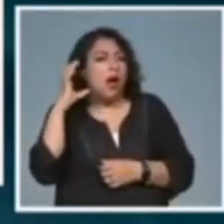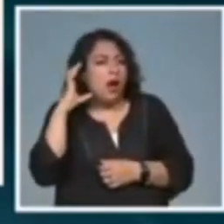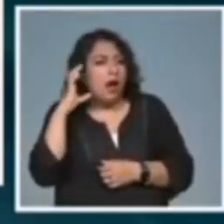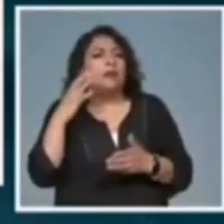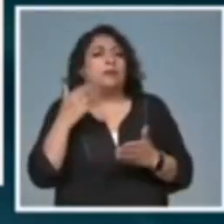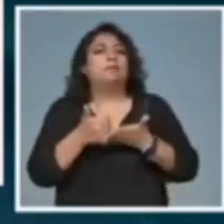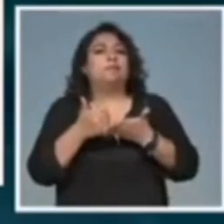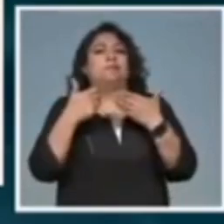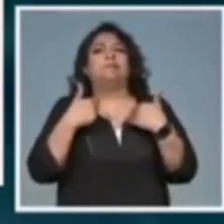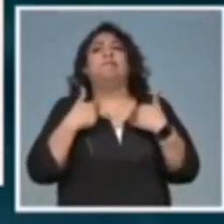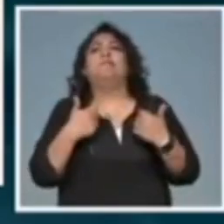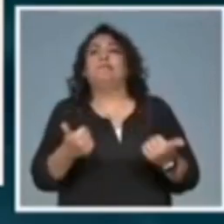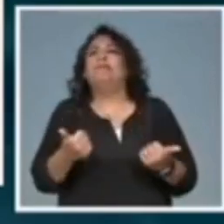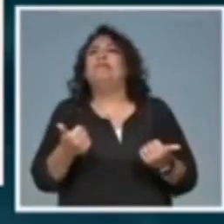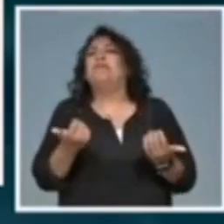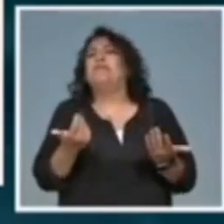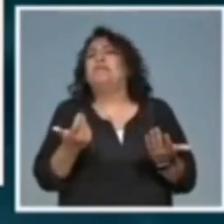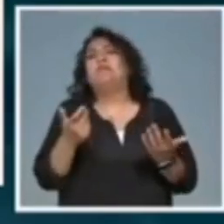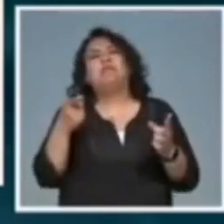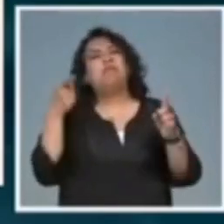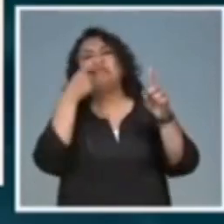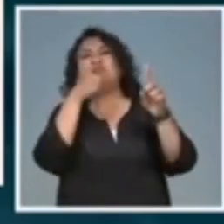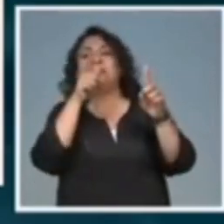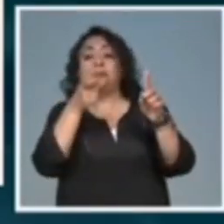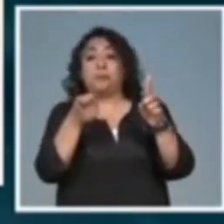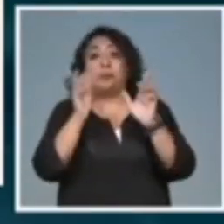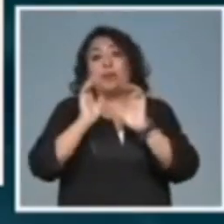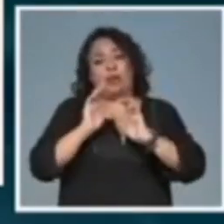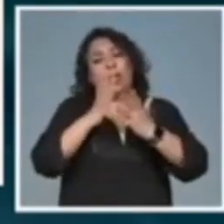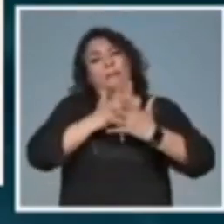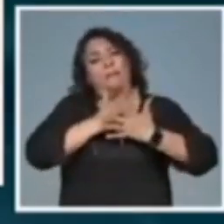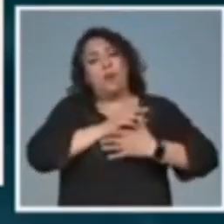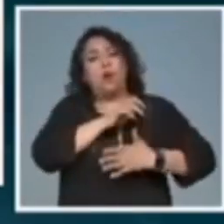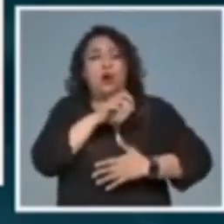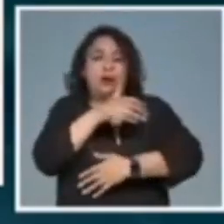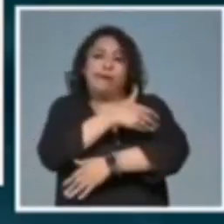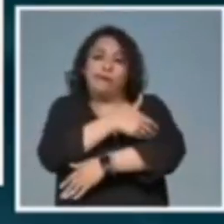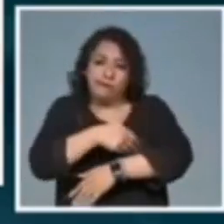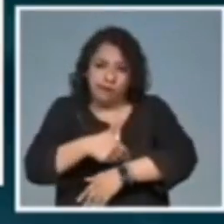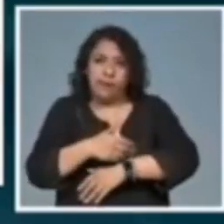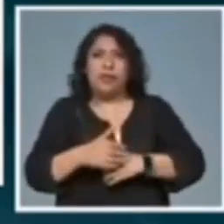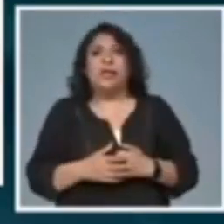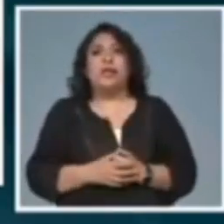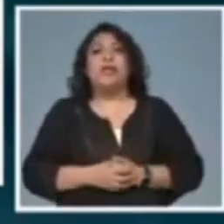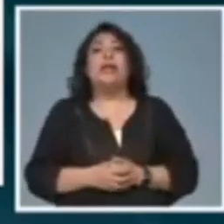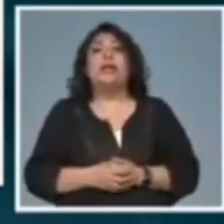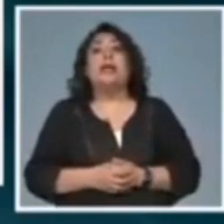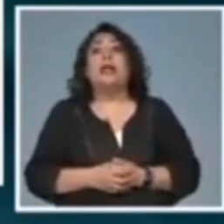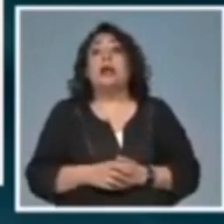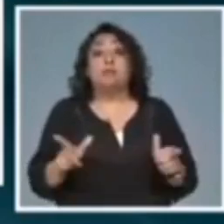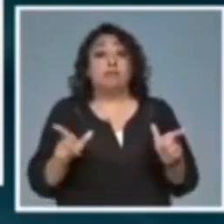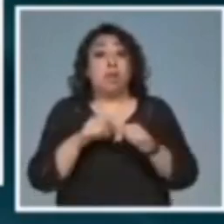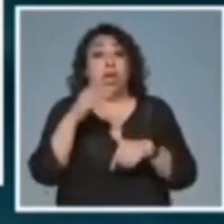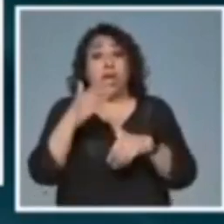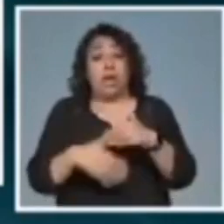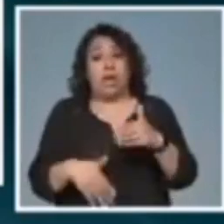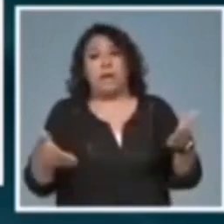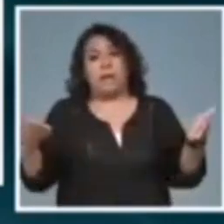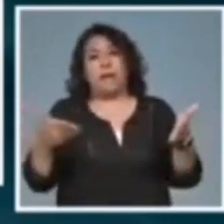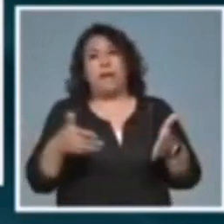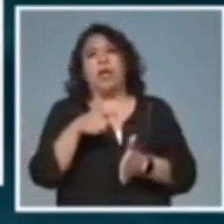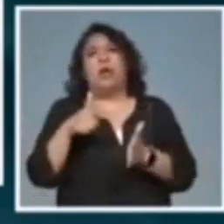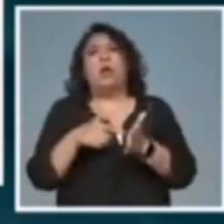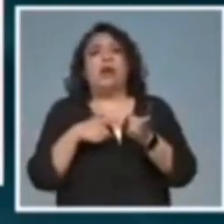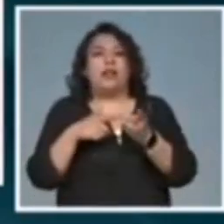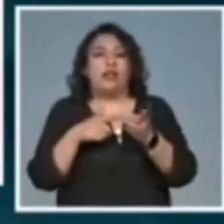para entender cuál es la intención, pero es una canción de amor a la familia. Una vez que concluyan las presentaciones